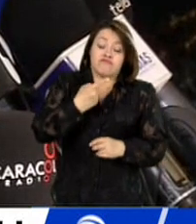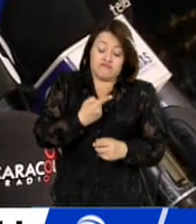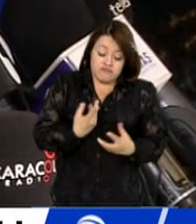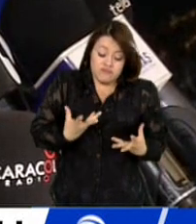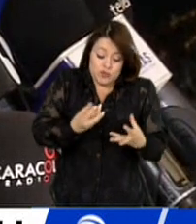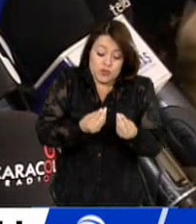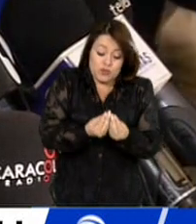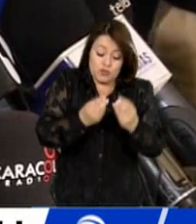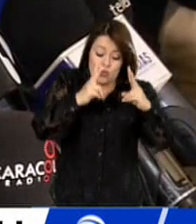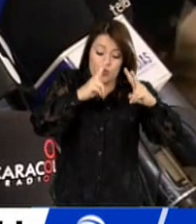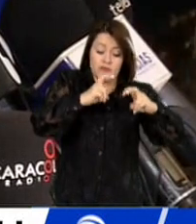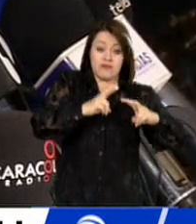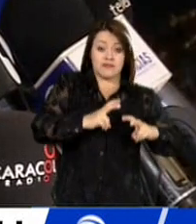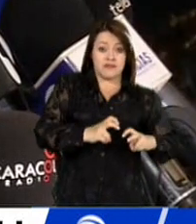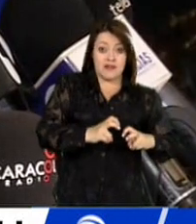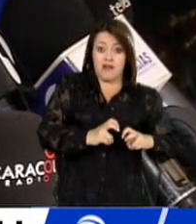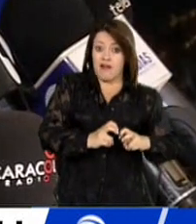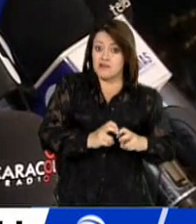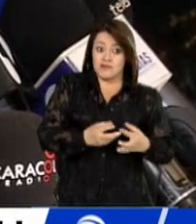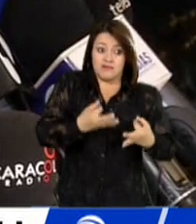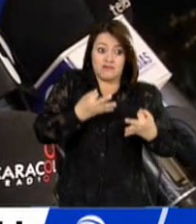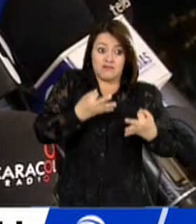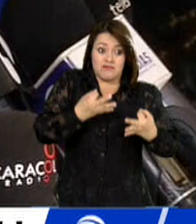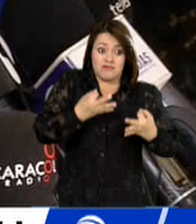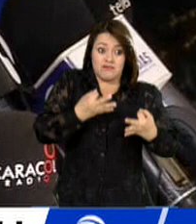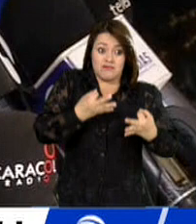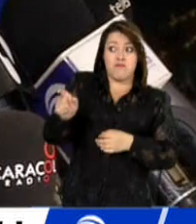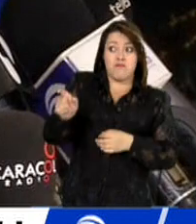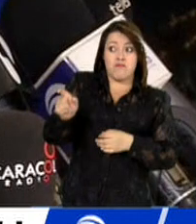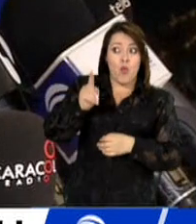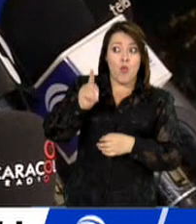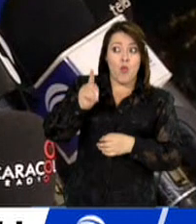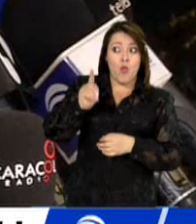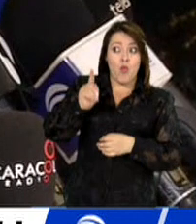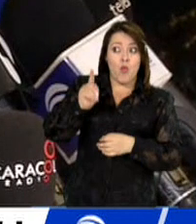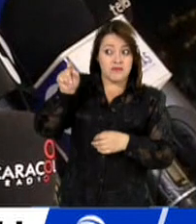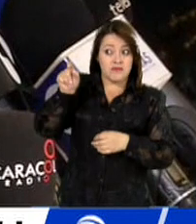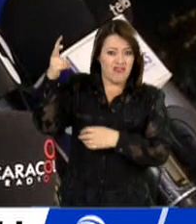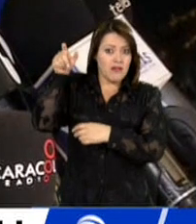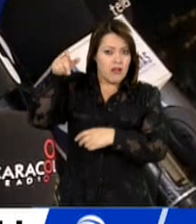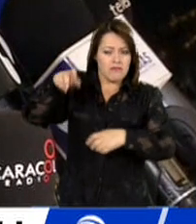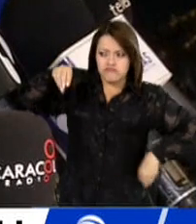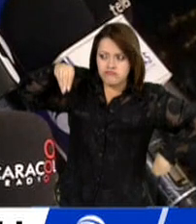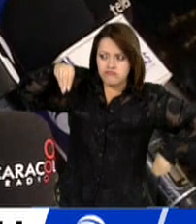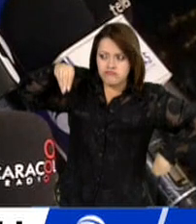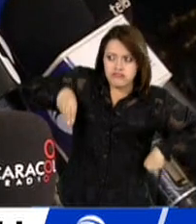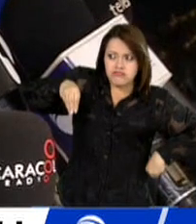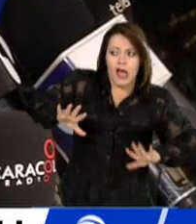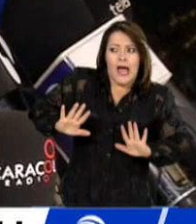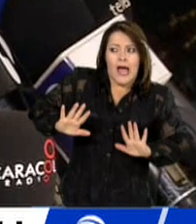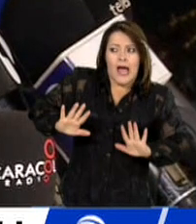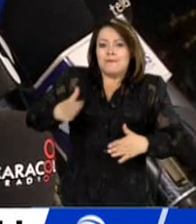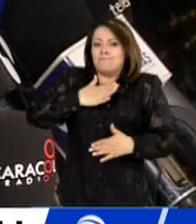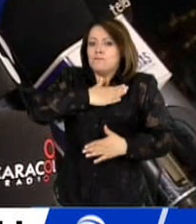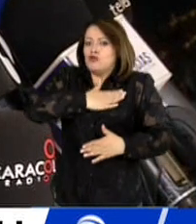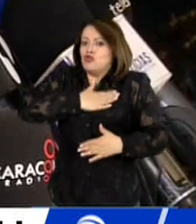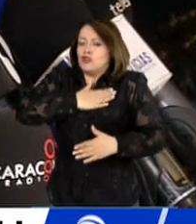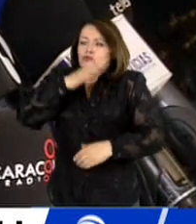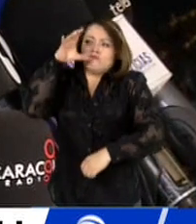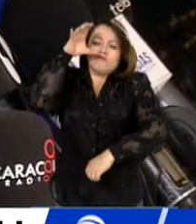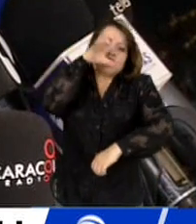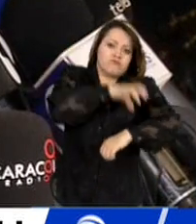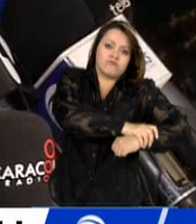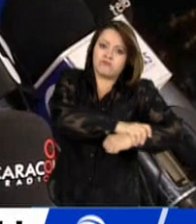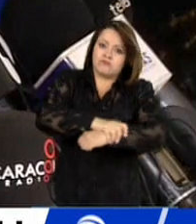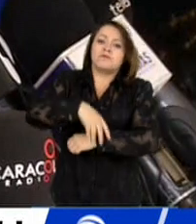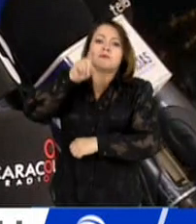Acusación condena dicho comportamiento y confía en que la ley será implacable en el juzgamiento